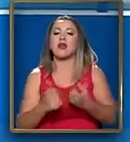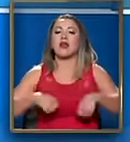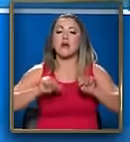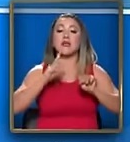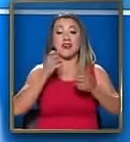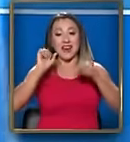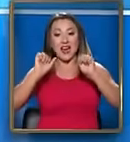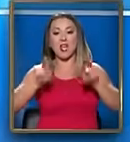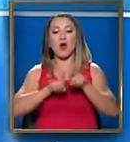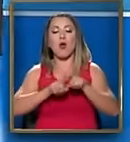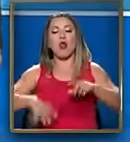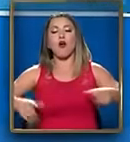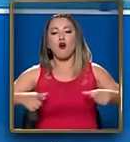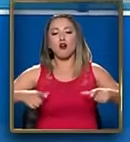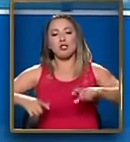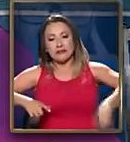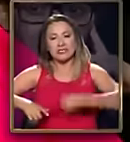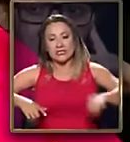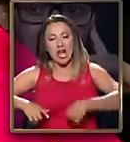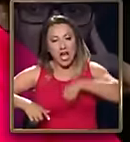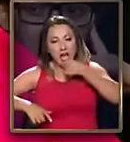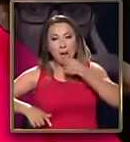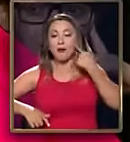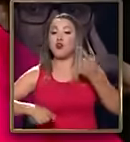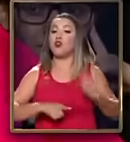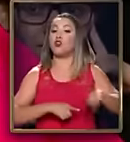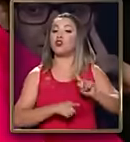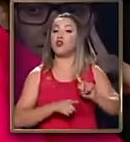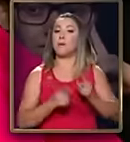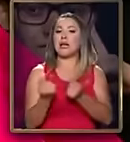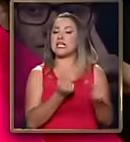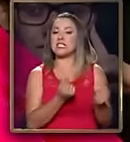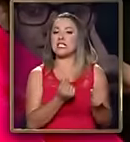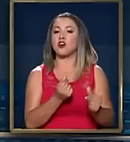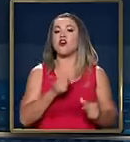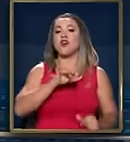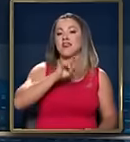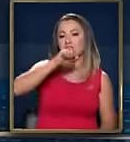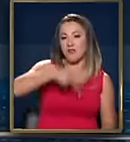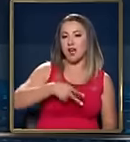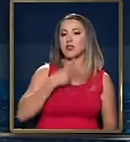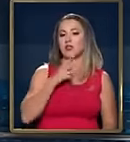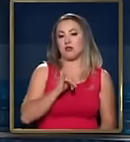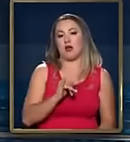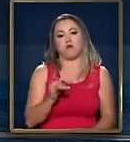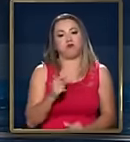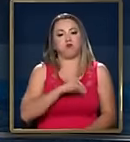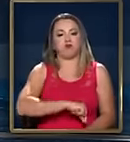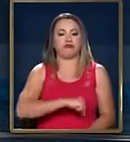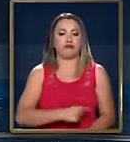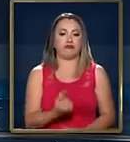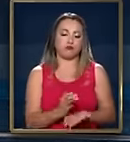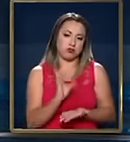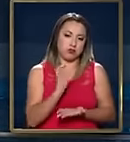olla, güey. Claro que este raspaba la olla no era tan bueno como el Díaz Moreira, pero igual era raspado la olla, güey.